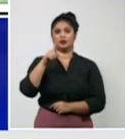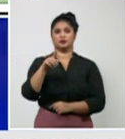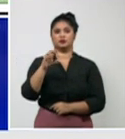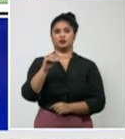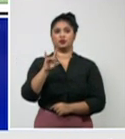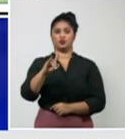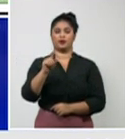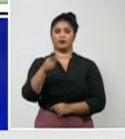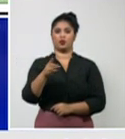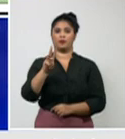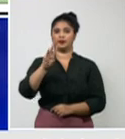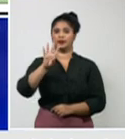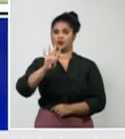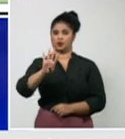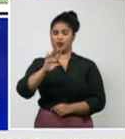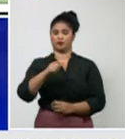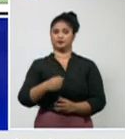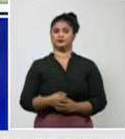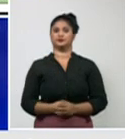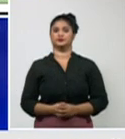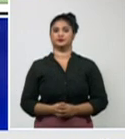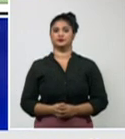109,34, Matanzas